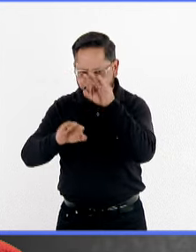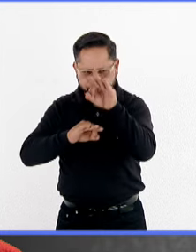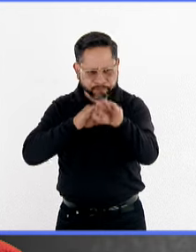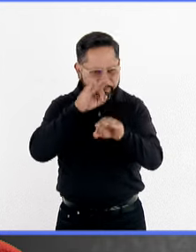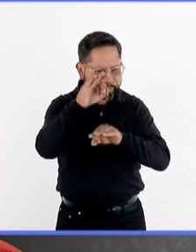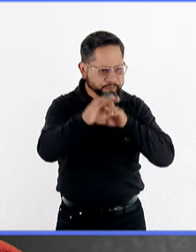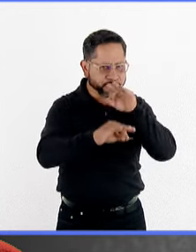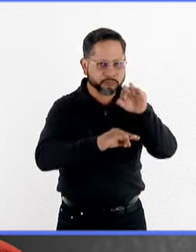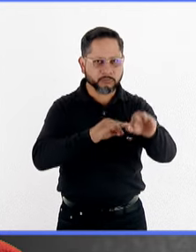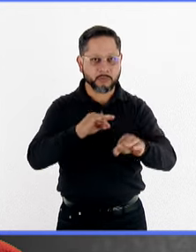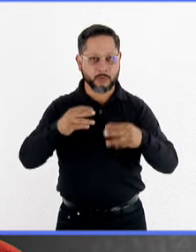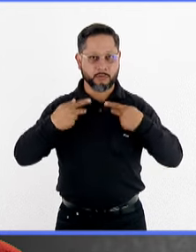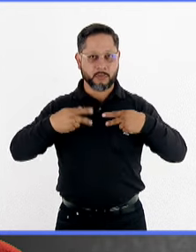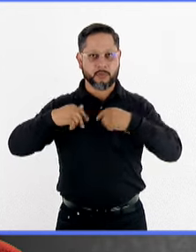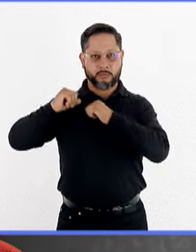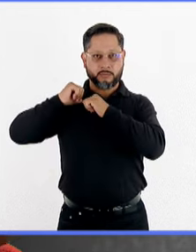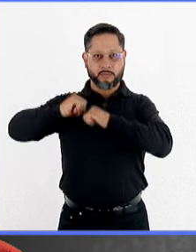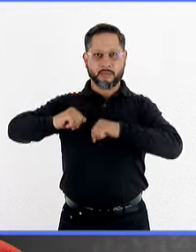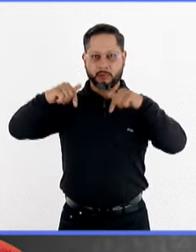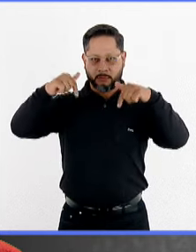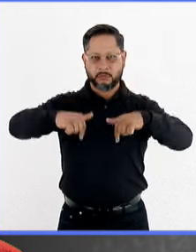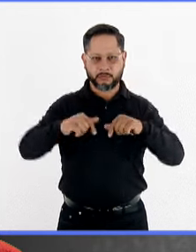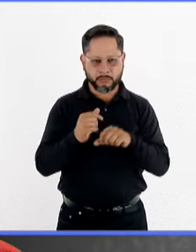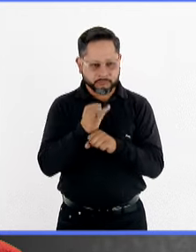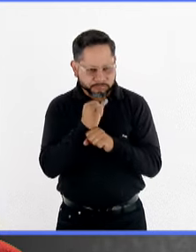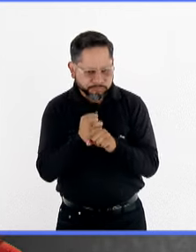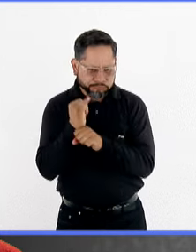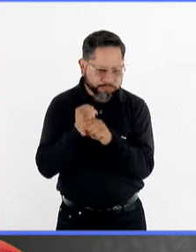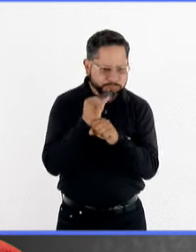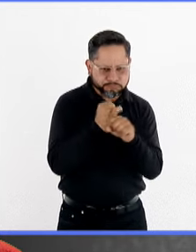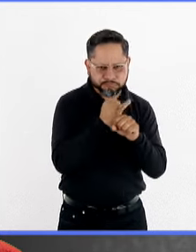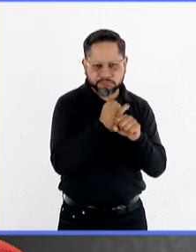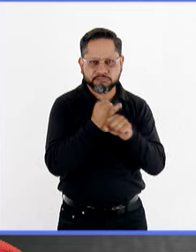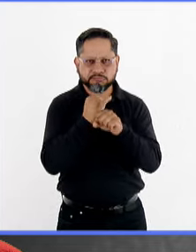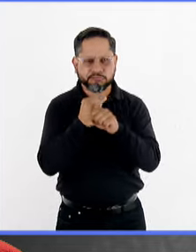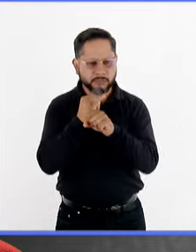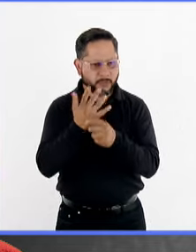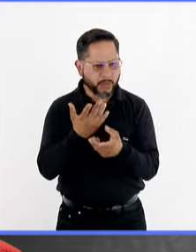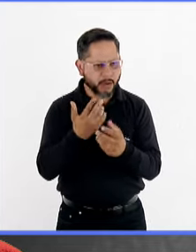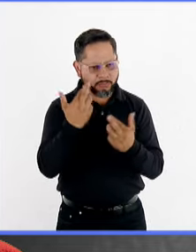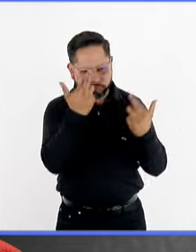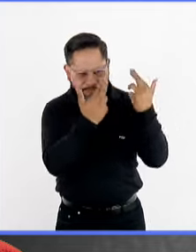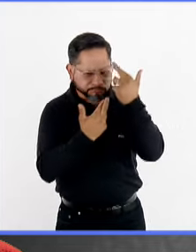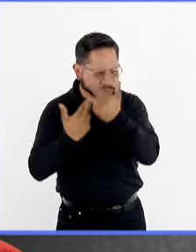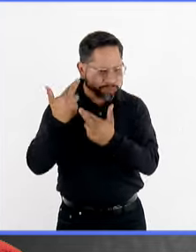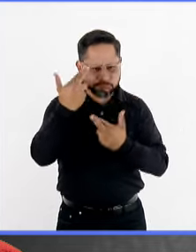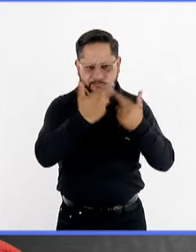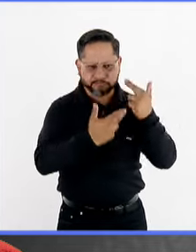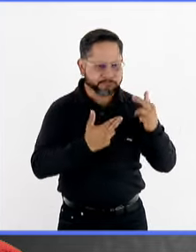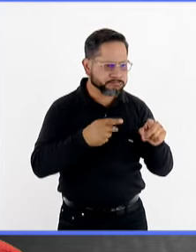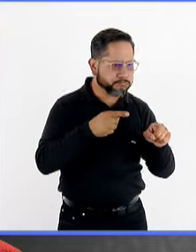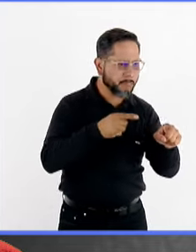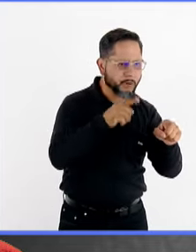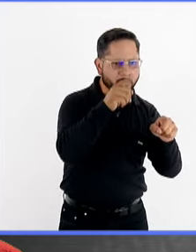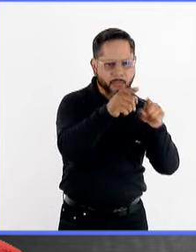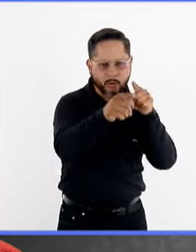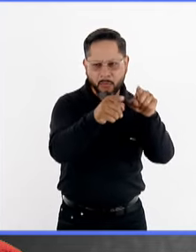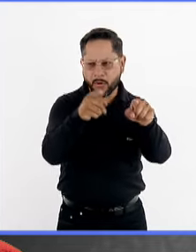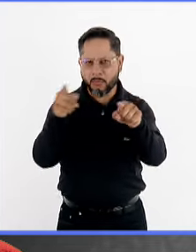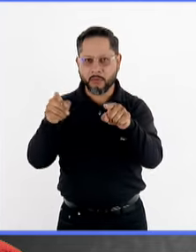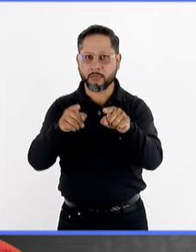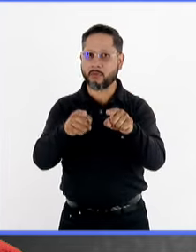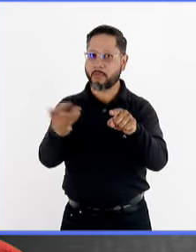de académicos y académicas que trabajan o hacen investigación alrededor de las plantas de